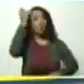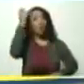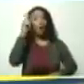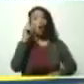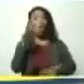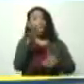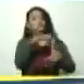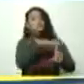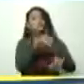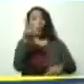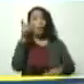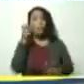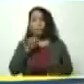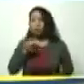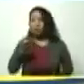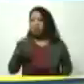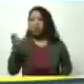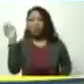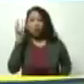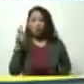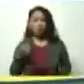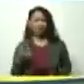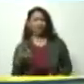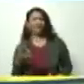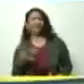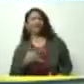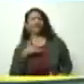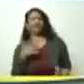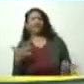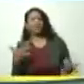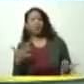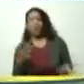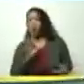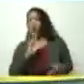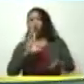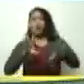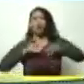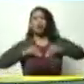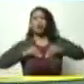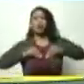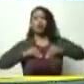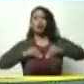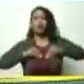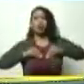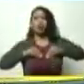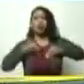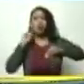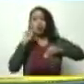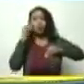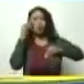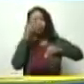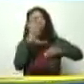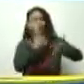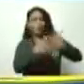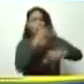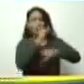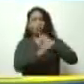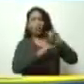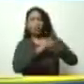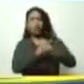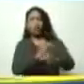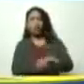como Venezuela ¿ah? inaceptable desde el punto de vista de las relaciones internacionales